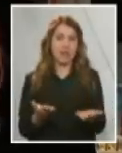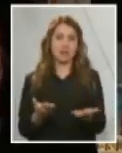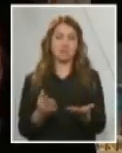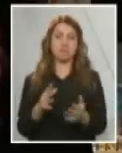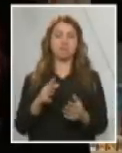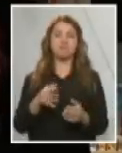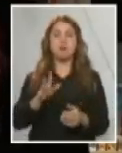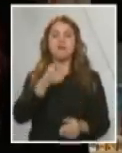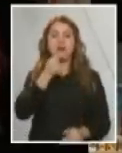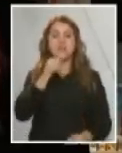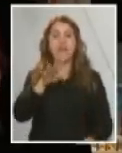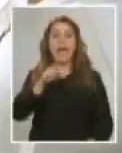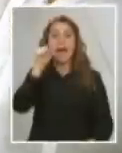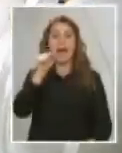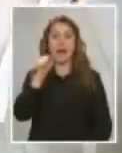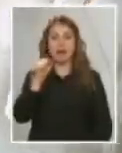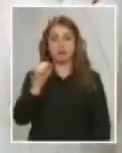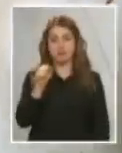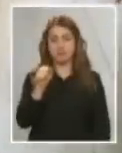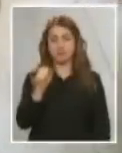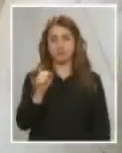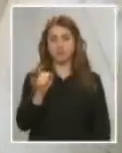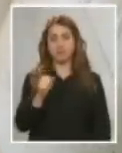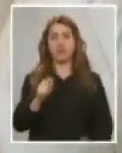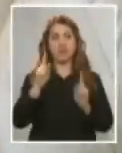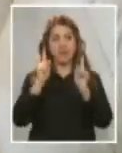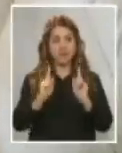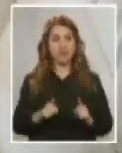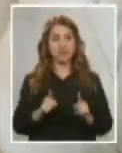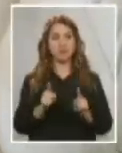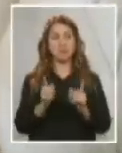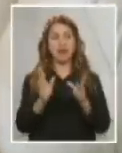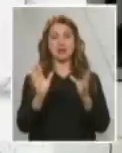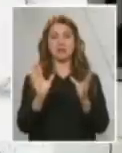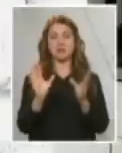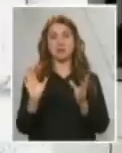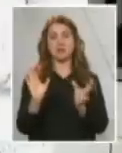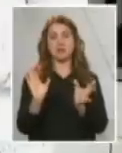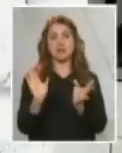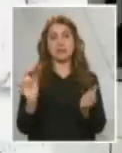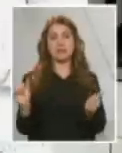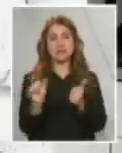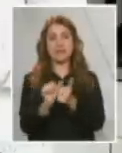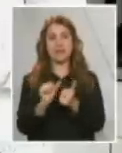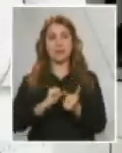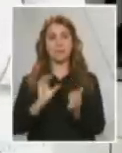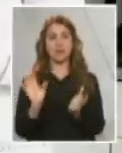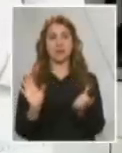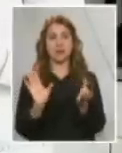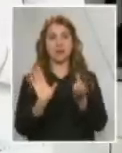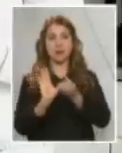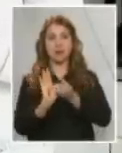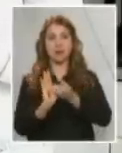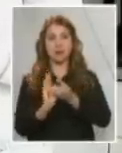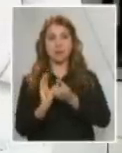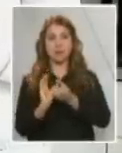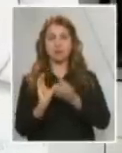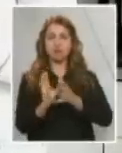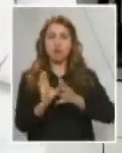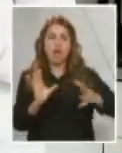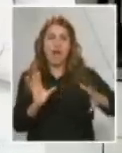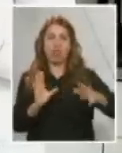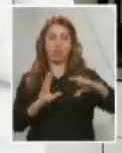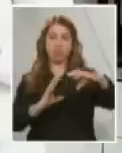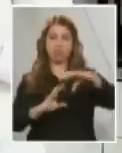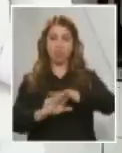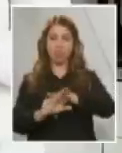un mayor agarre, por decirlo así, con la mano. Tendría que ser más ajustable mi mano, porque me queda un poquito muy, muy grande